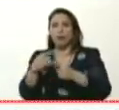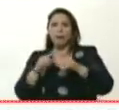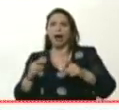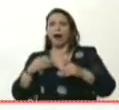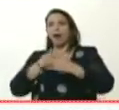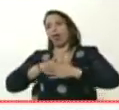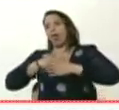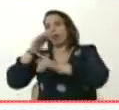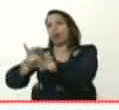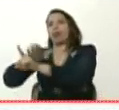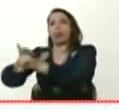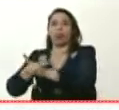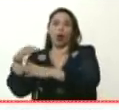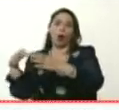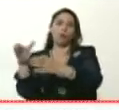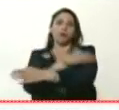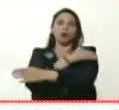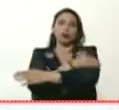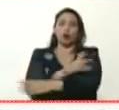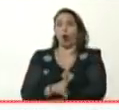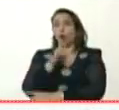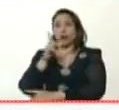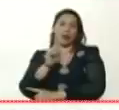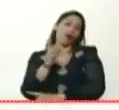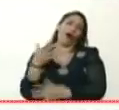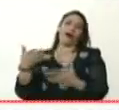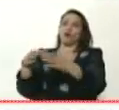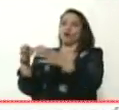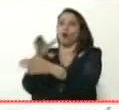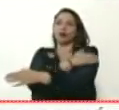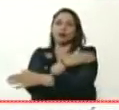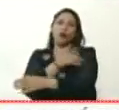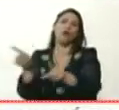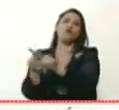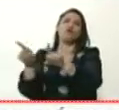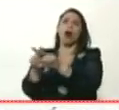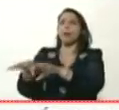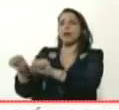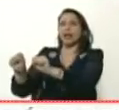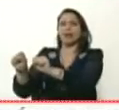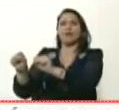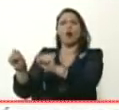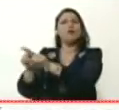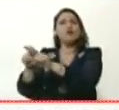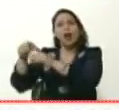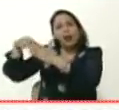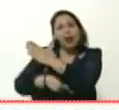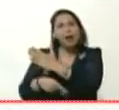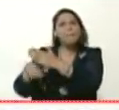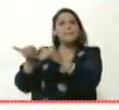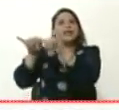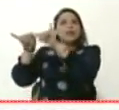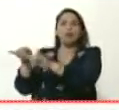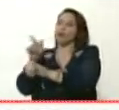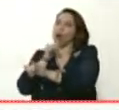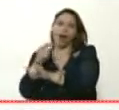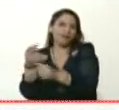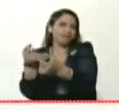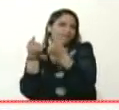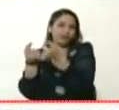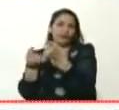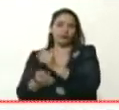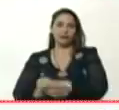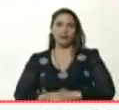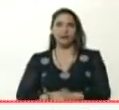sería terrible. A la derecha es como el imperialismo, que en el fondo es lo mismo. Ni tantico.